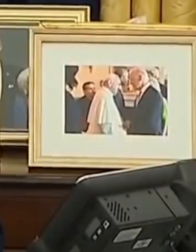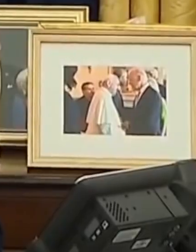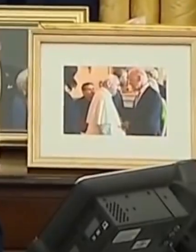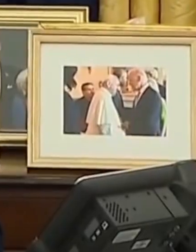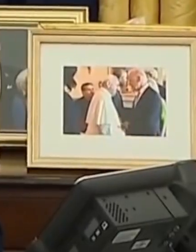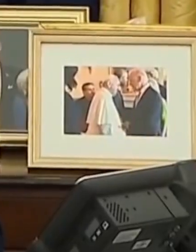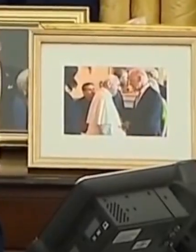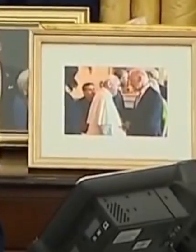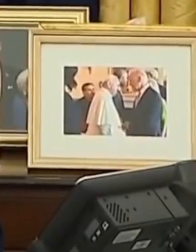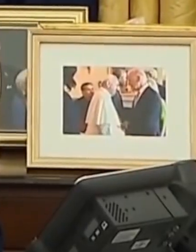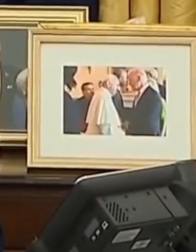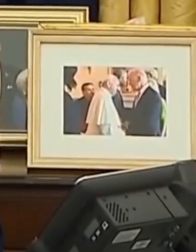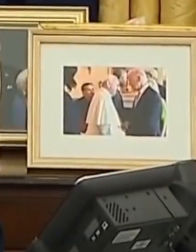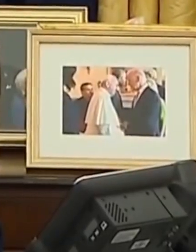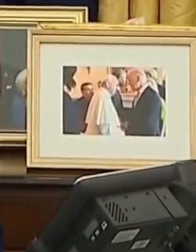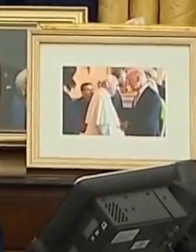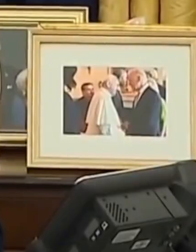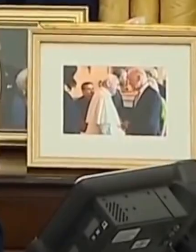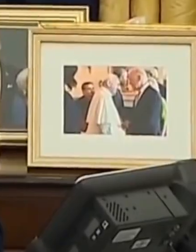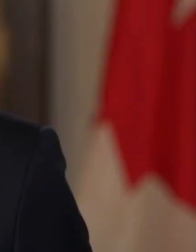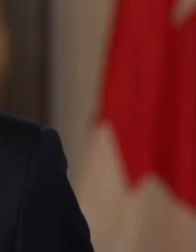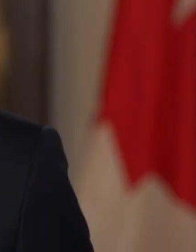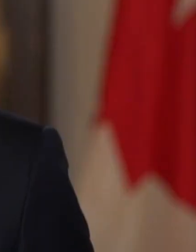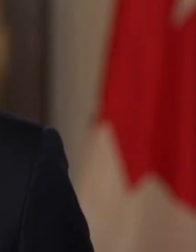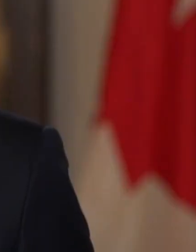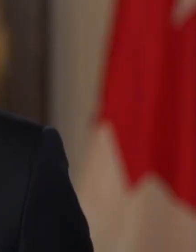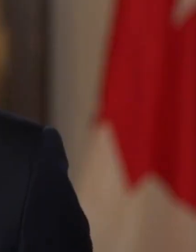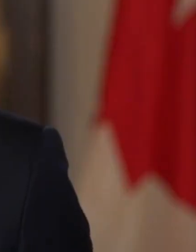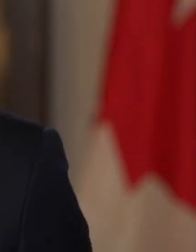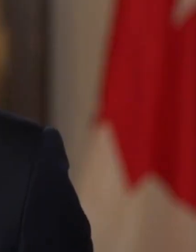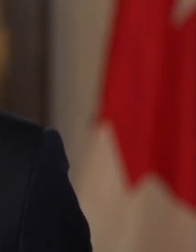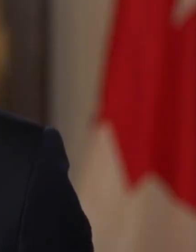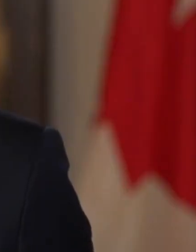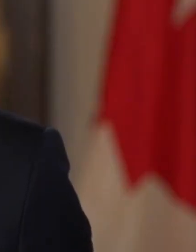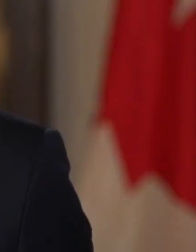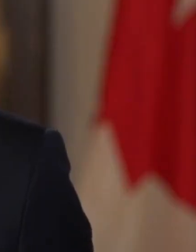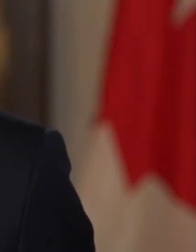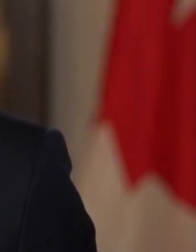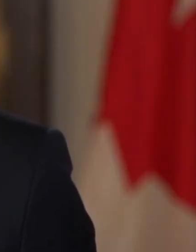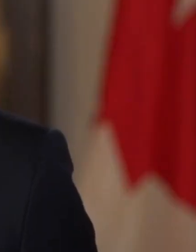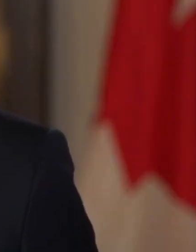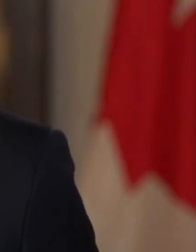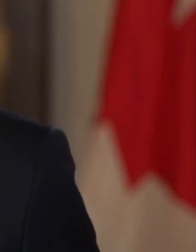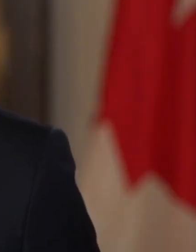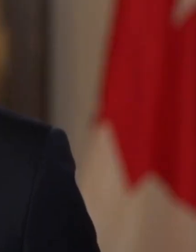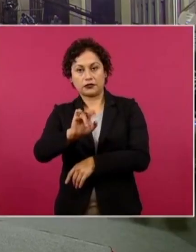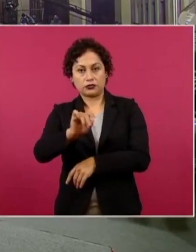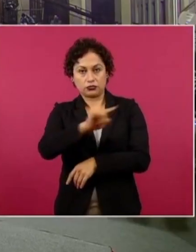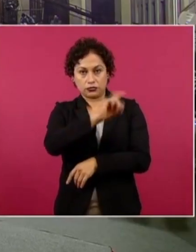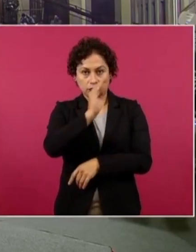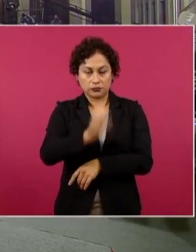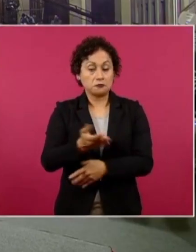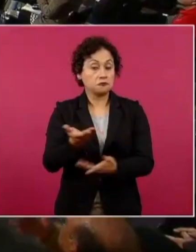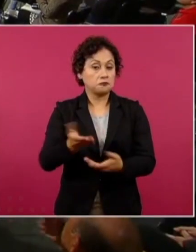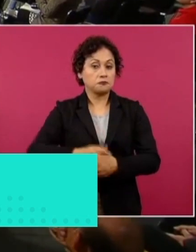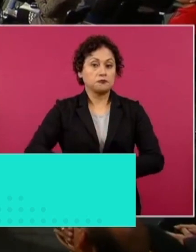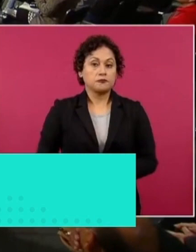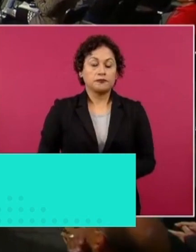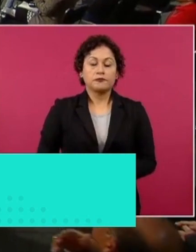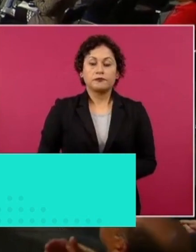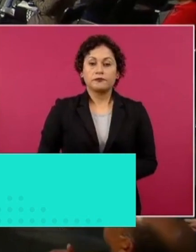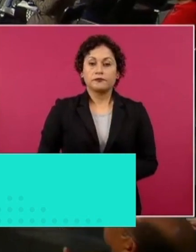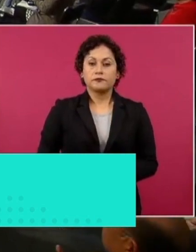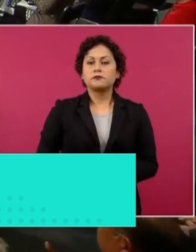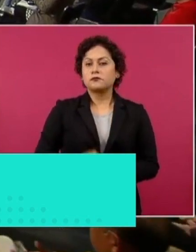días que esté Joe Biden y Justin Trudeau en México en la reunión cumbre del 9, 10 y 11 de enero. Sí se